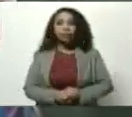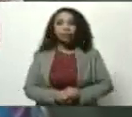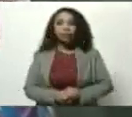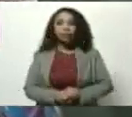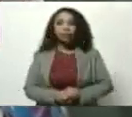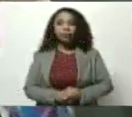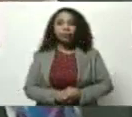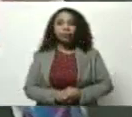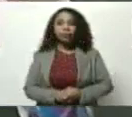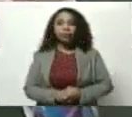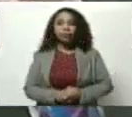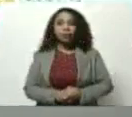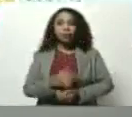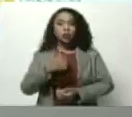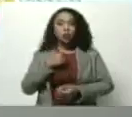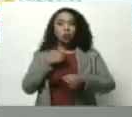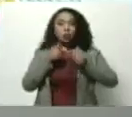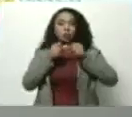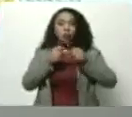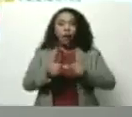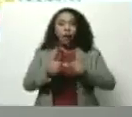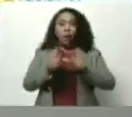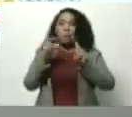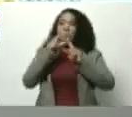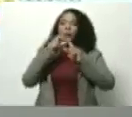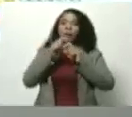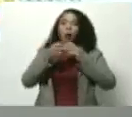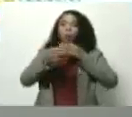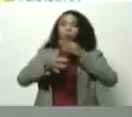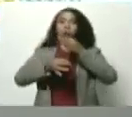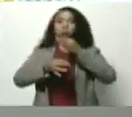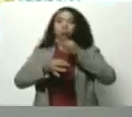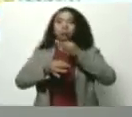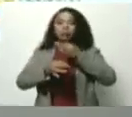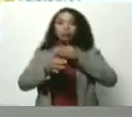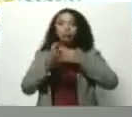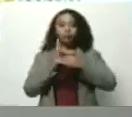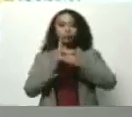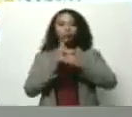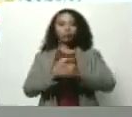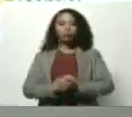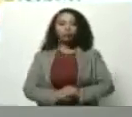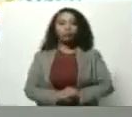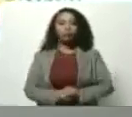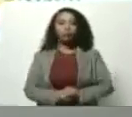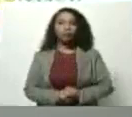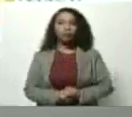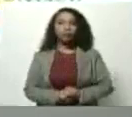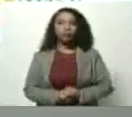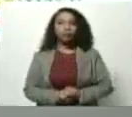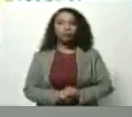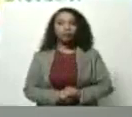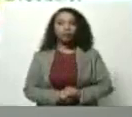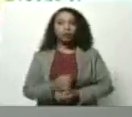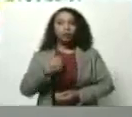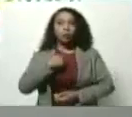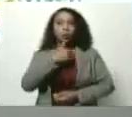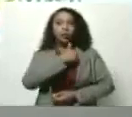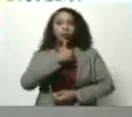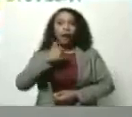que me he quedado sin palabras aguantan y quisiera